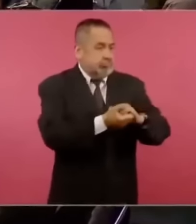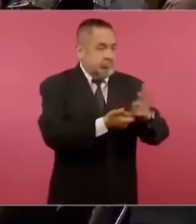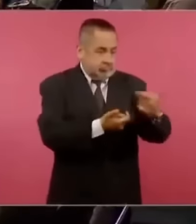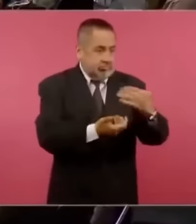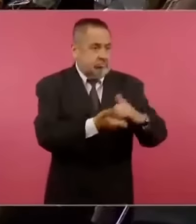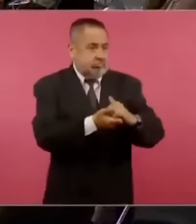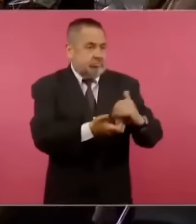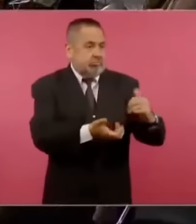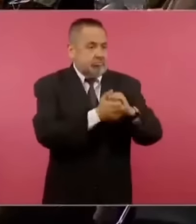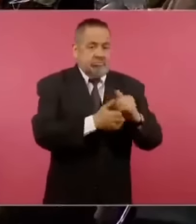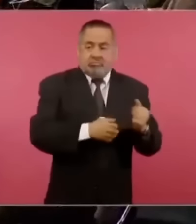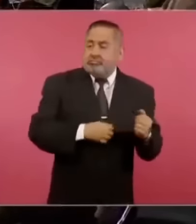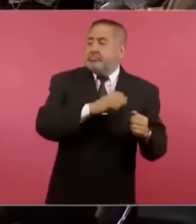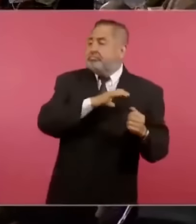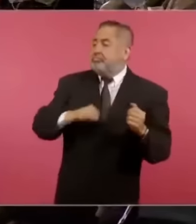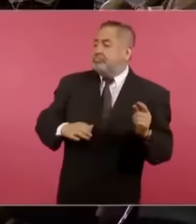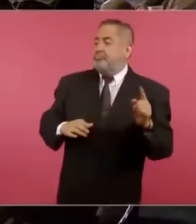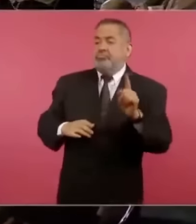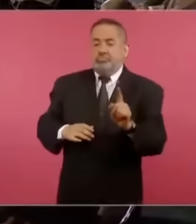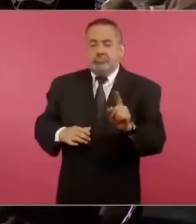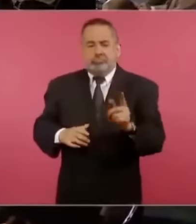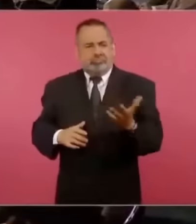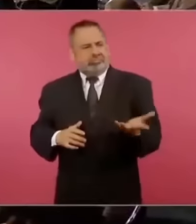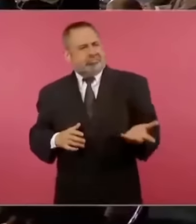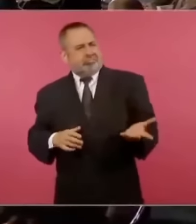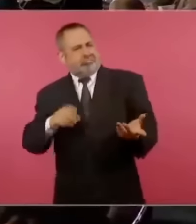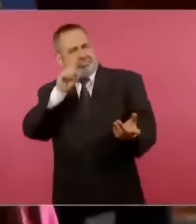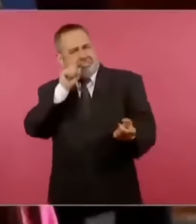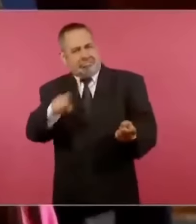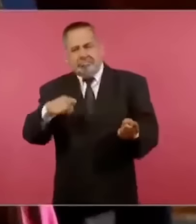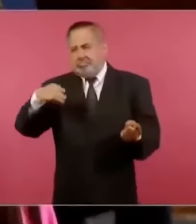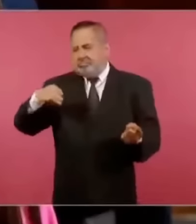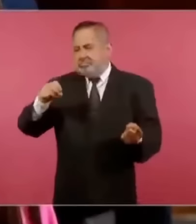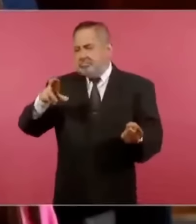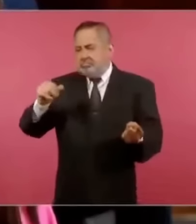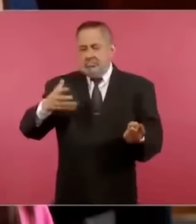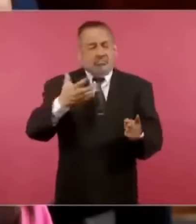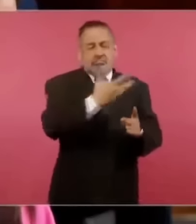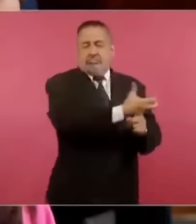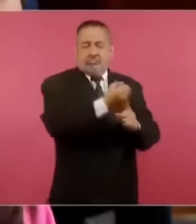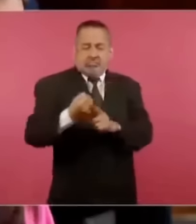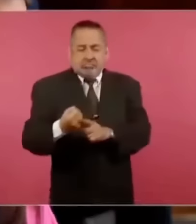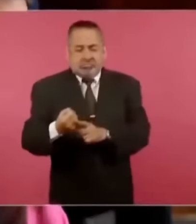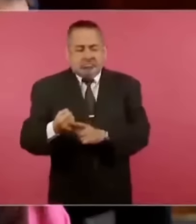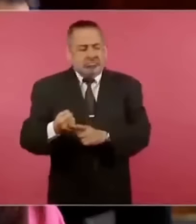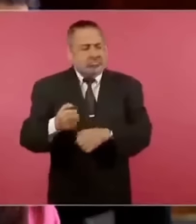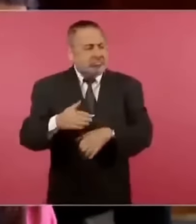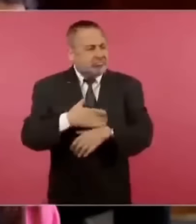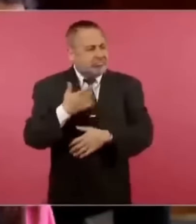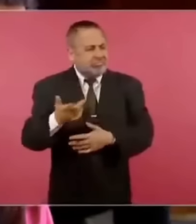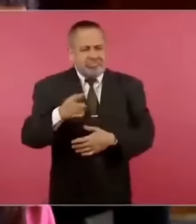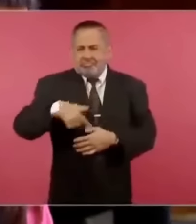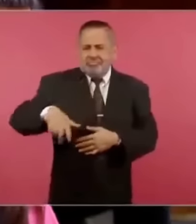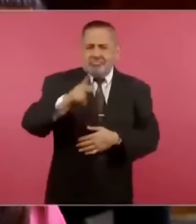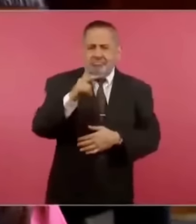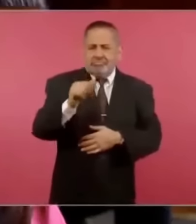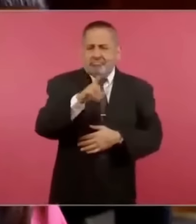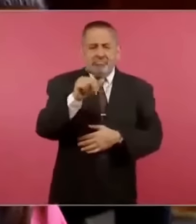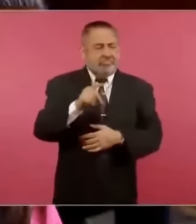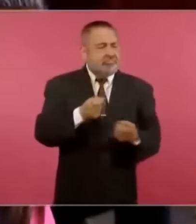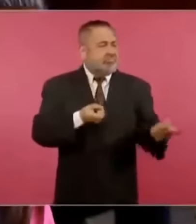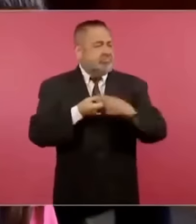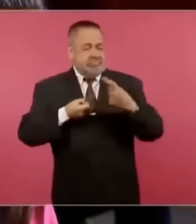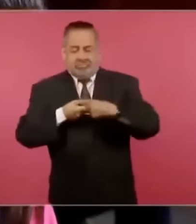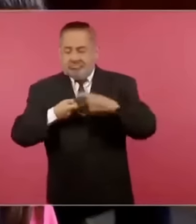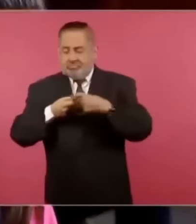salir con candidatos, ahora resulta que traen mejores candidatos porque toda la sociedad de Padres se vino a Morena y